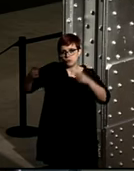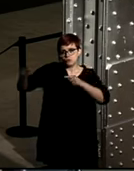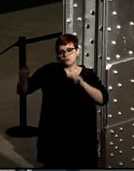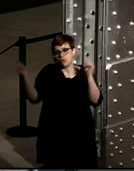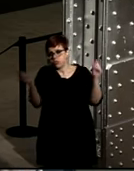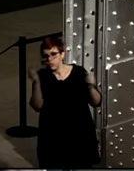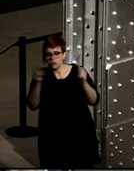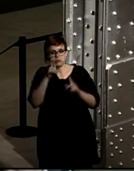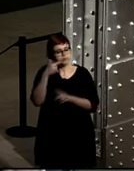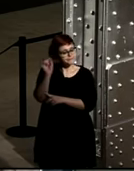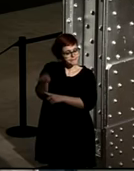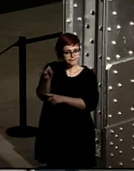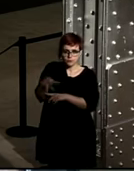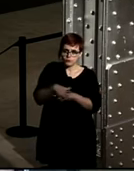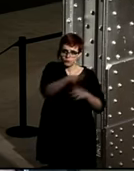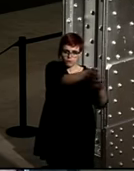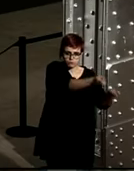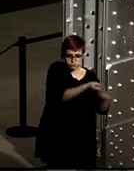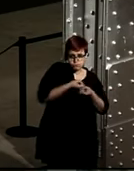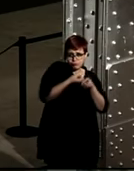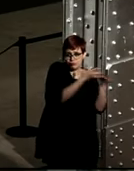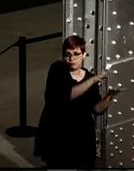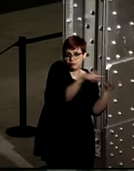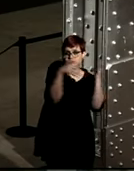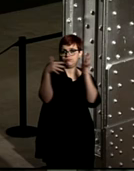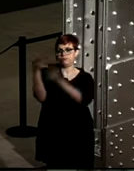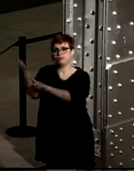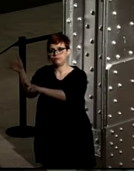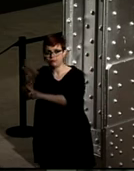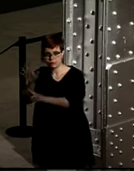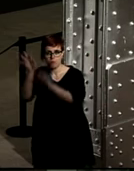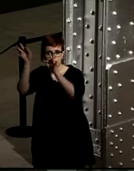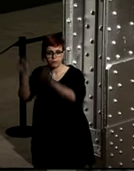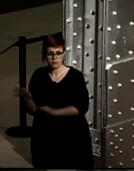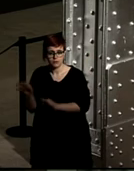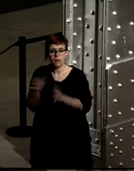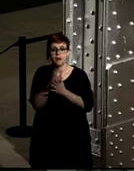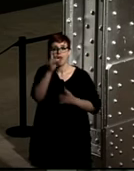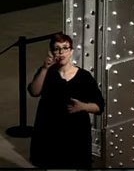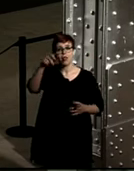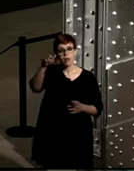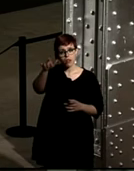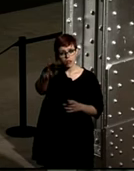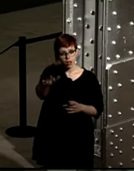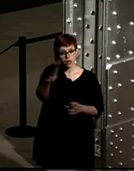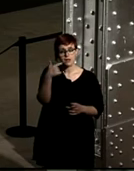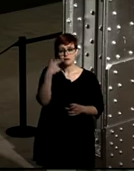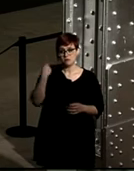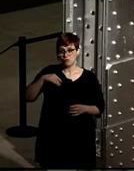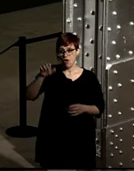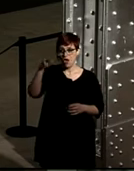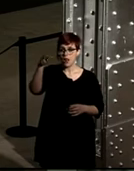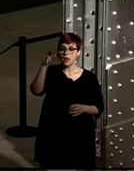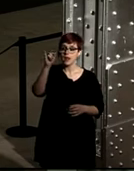complicado. Daniel. Yo más que... O sea, yo creo, como dice Enrique... El